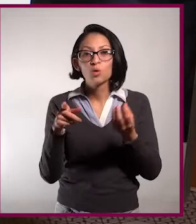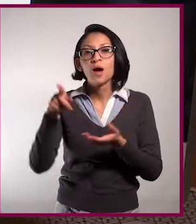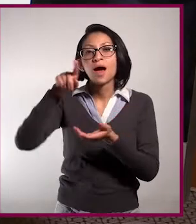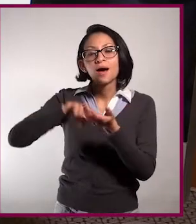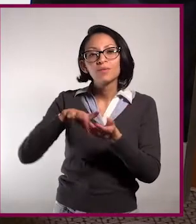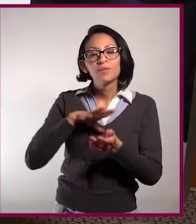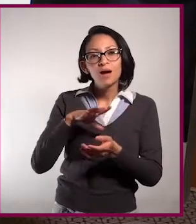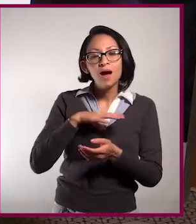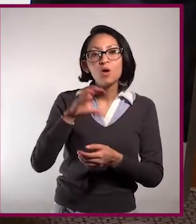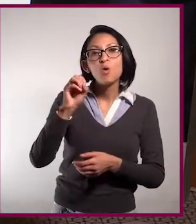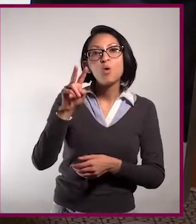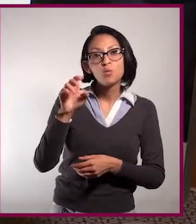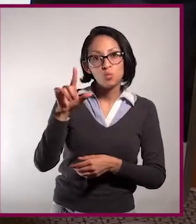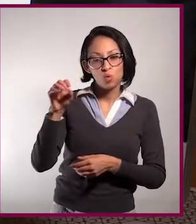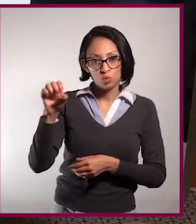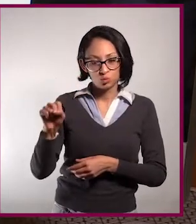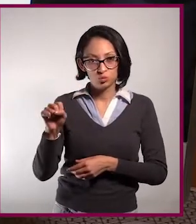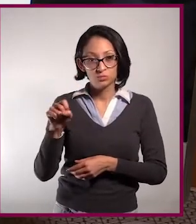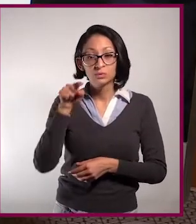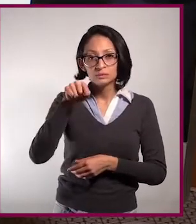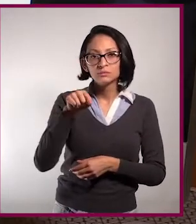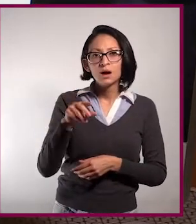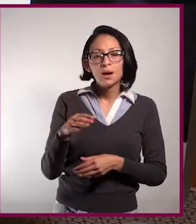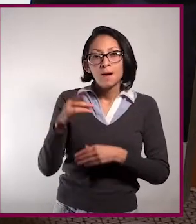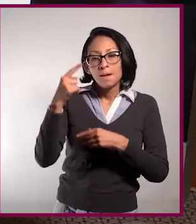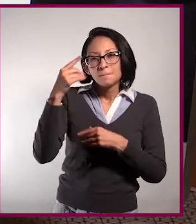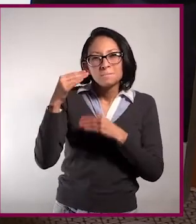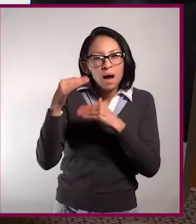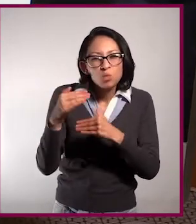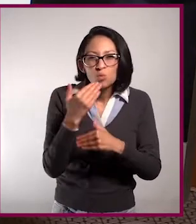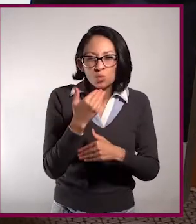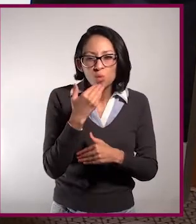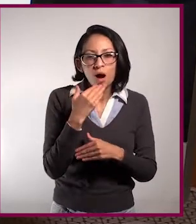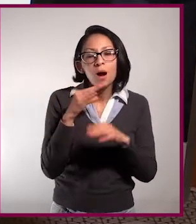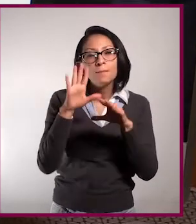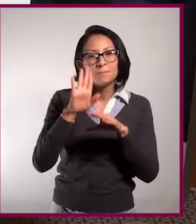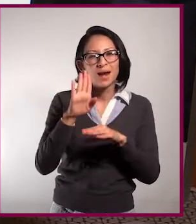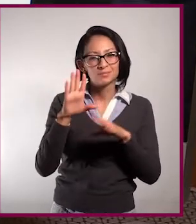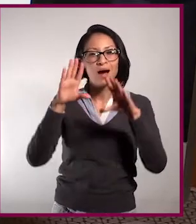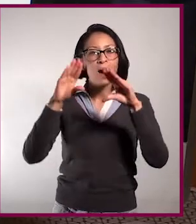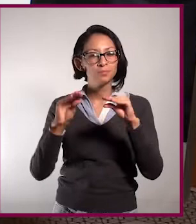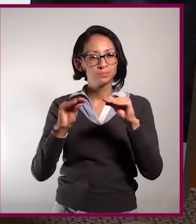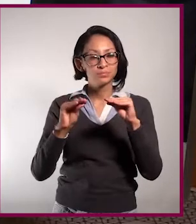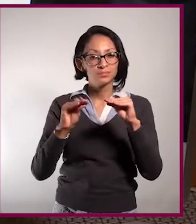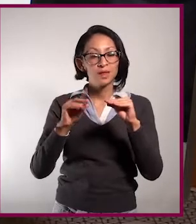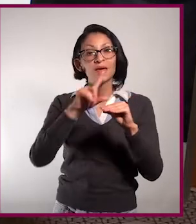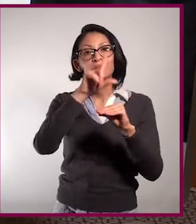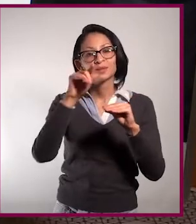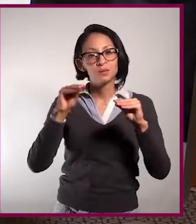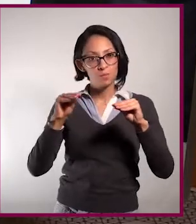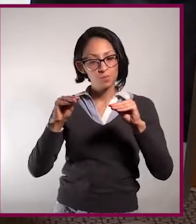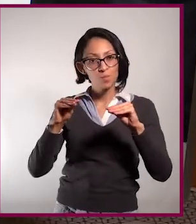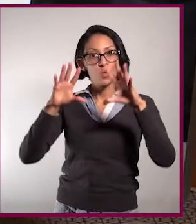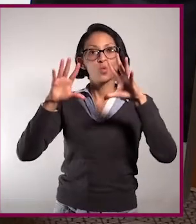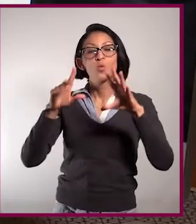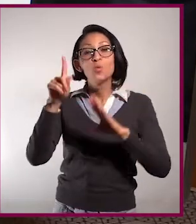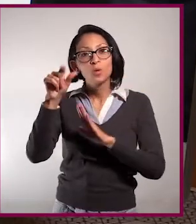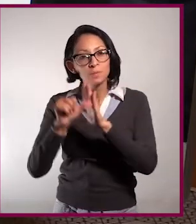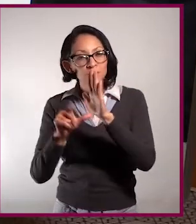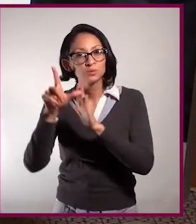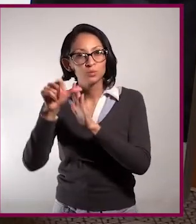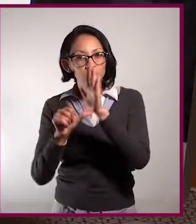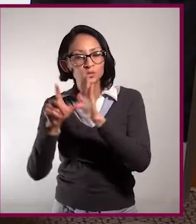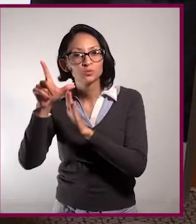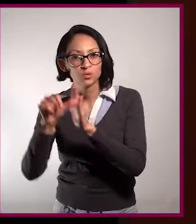número determinado de óvulos. Entonces, estos óvulos están inmaduros, están apagados. Mes con mes se va a prender toda esta maquinaria y se